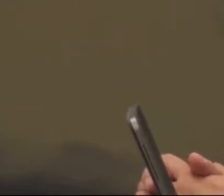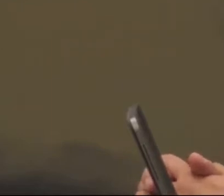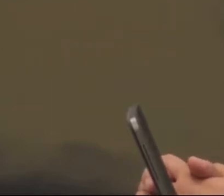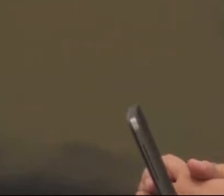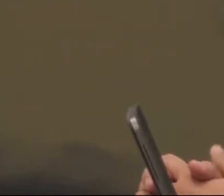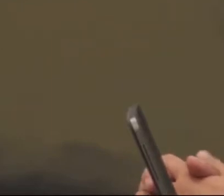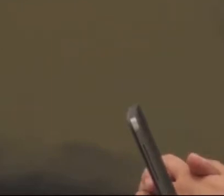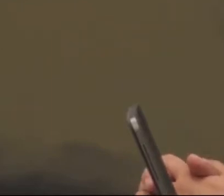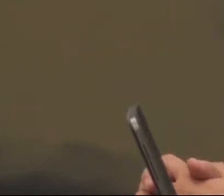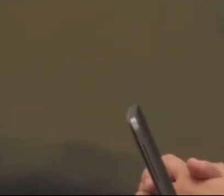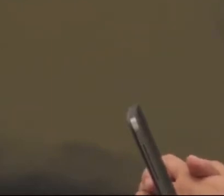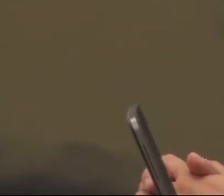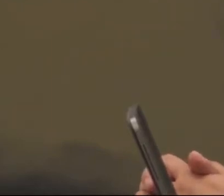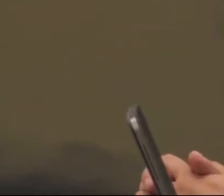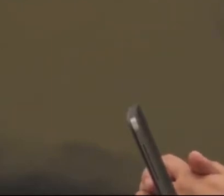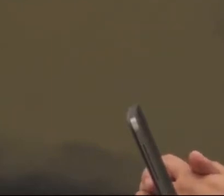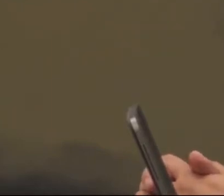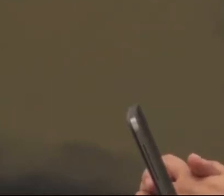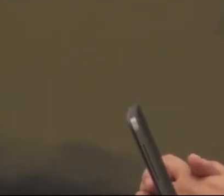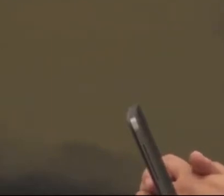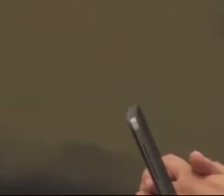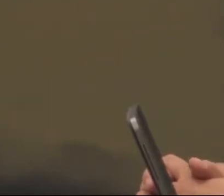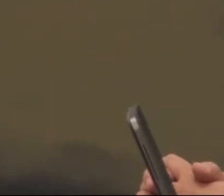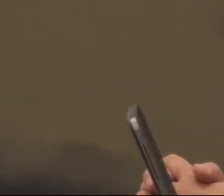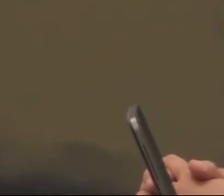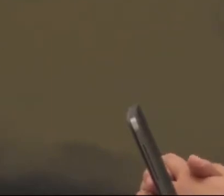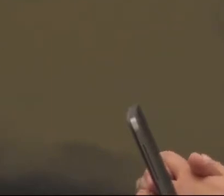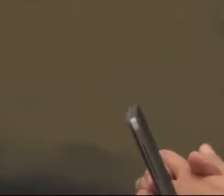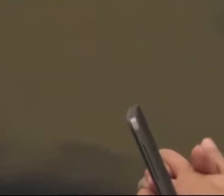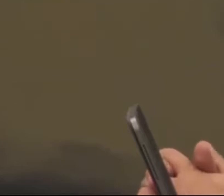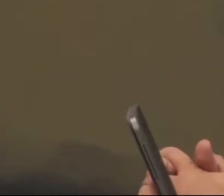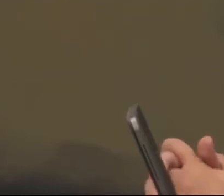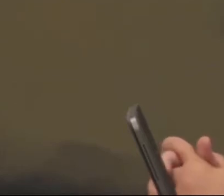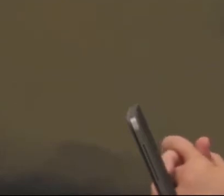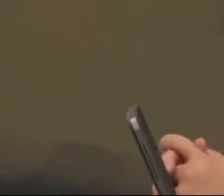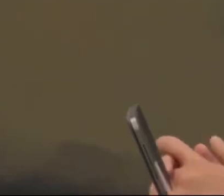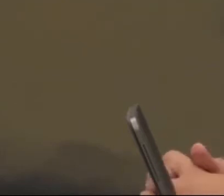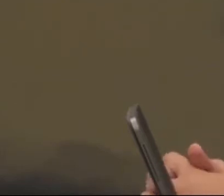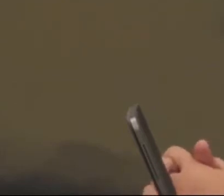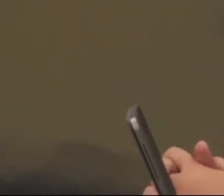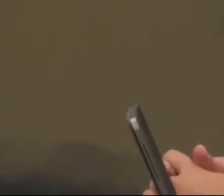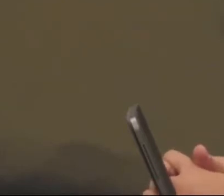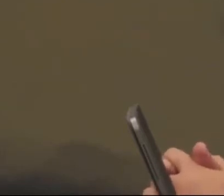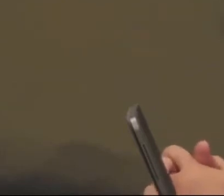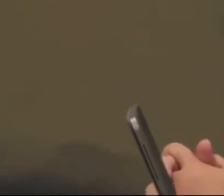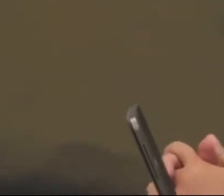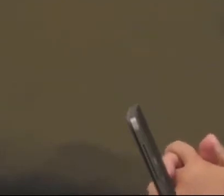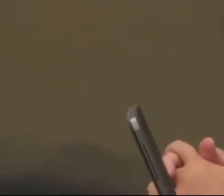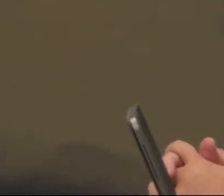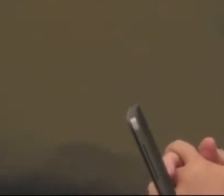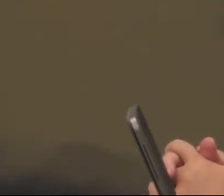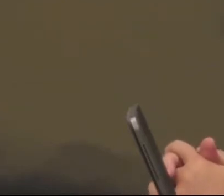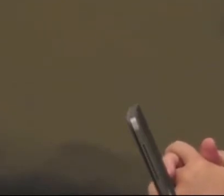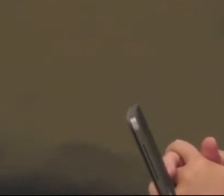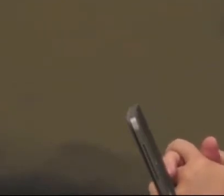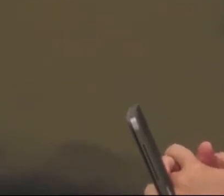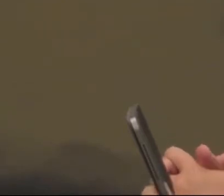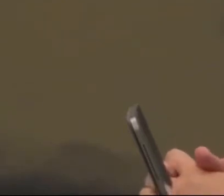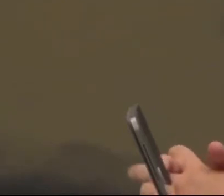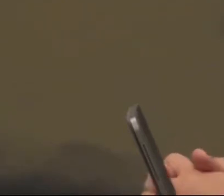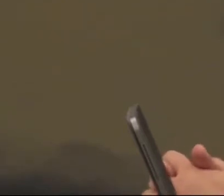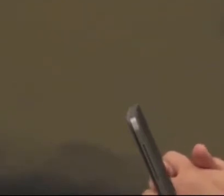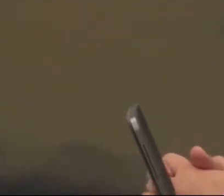que había una persona infectada de COVID-19 en el Salón Azul, lo cual se recomienda el cierre